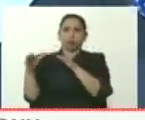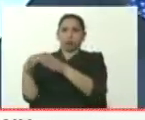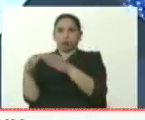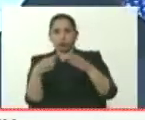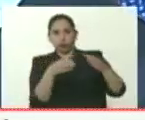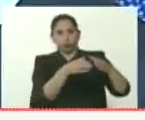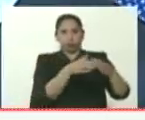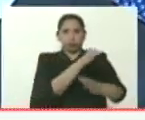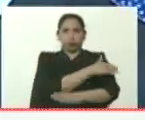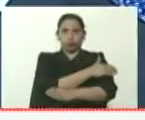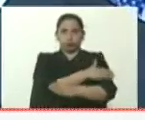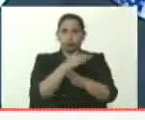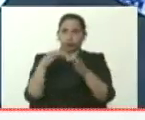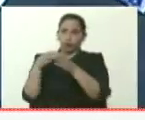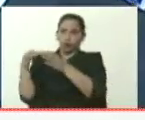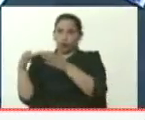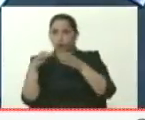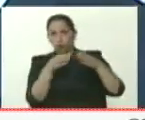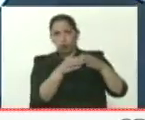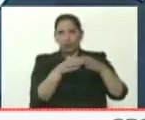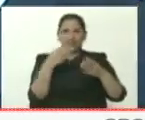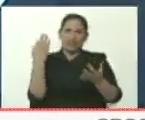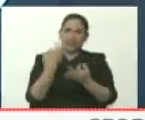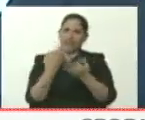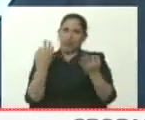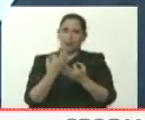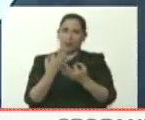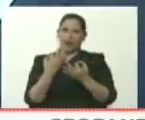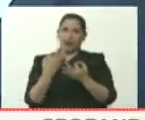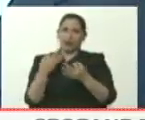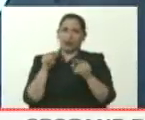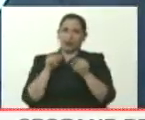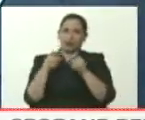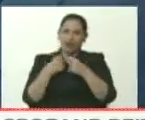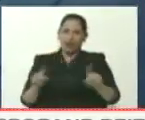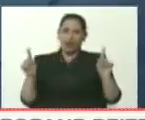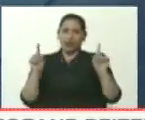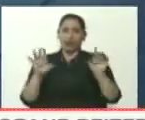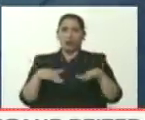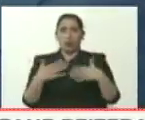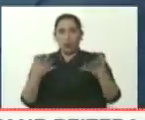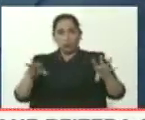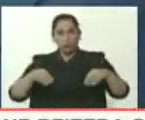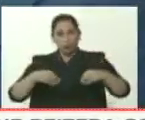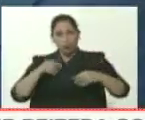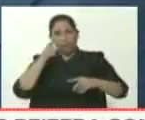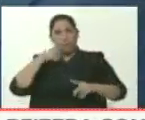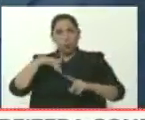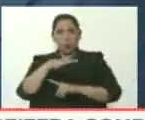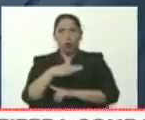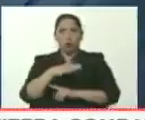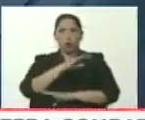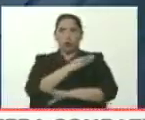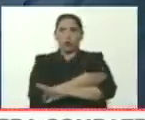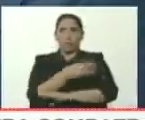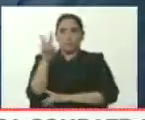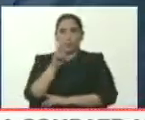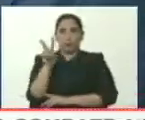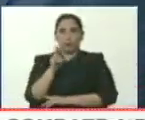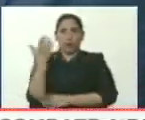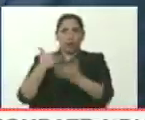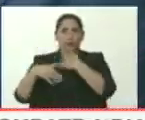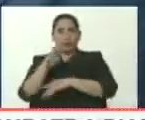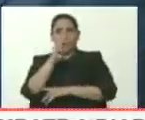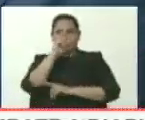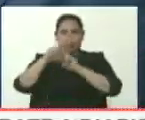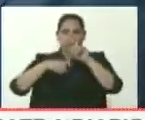ambos países, siempre hubo roces y diferencias. Cuando asumió el pueblo el poder en Venezuela hace 20 años, con el comandante Hugo